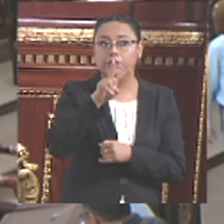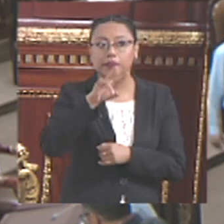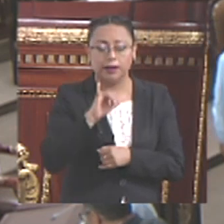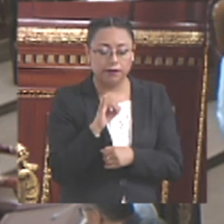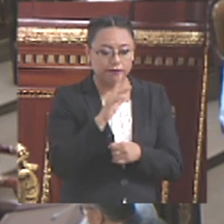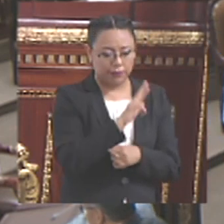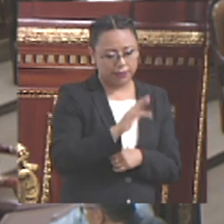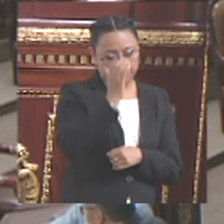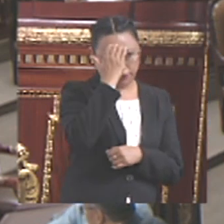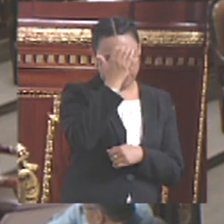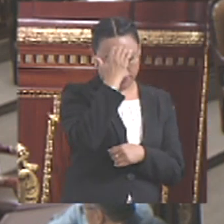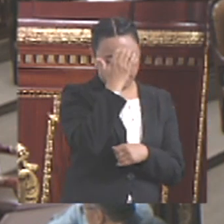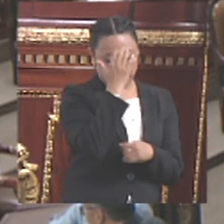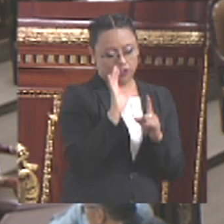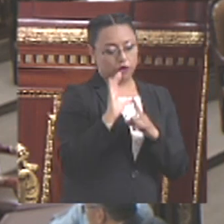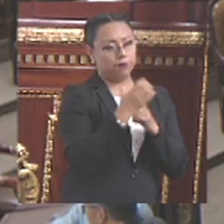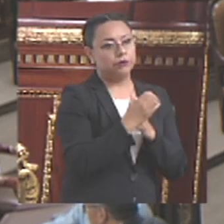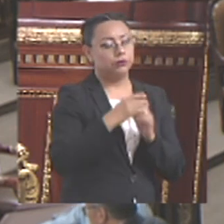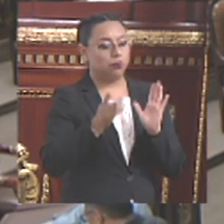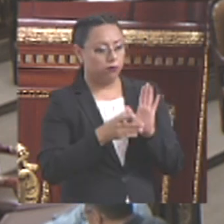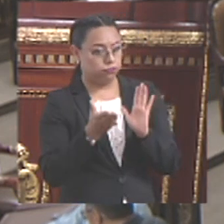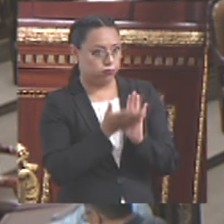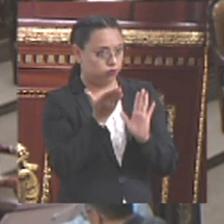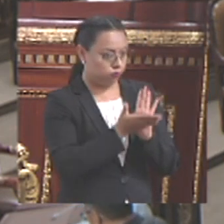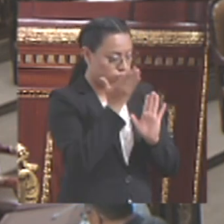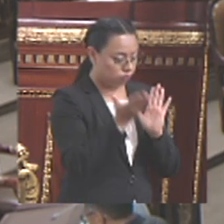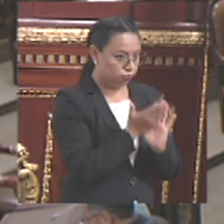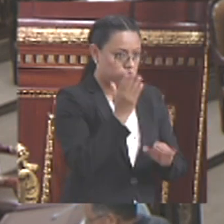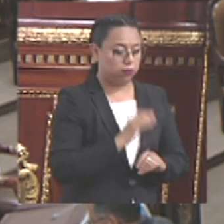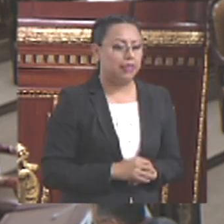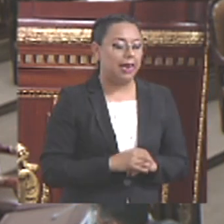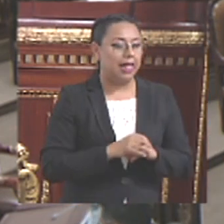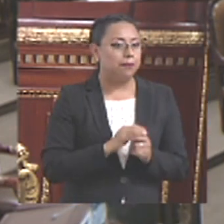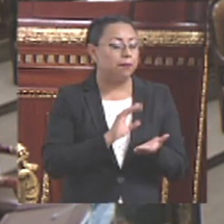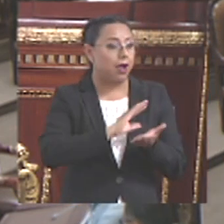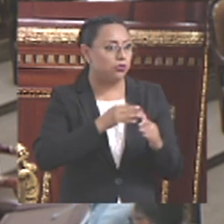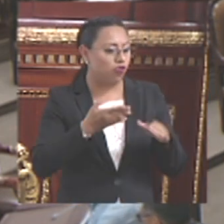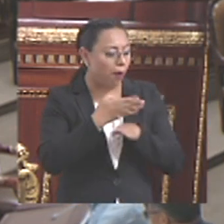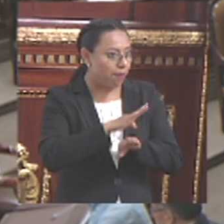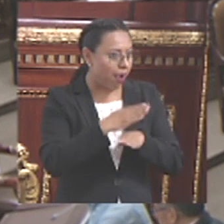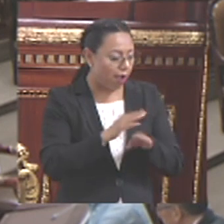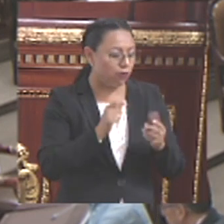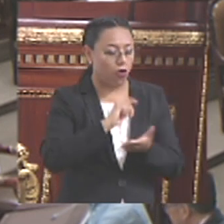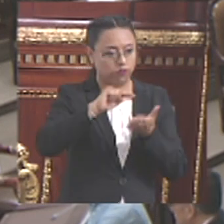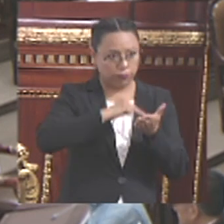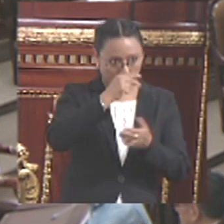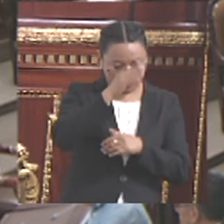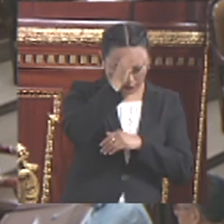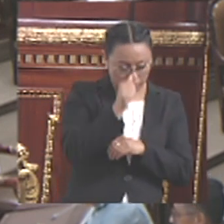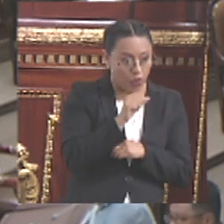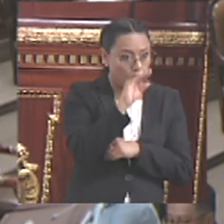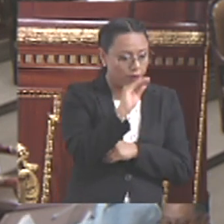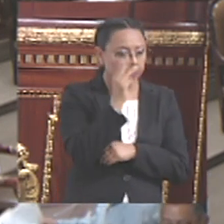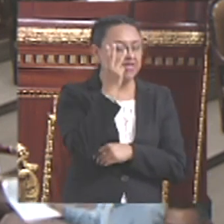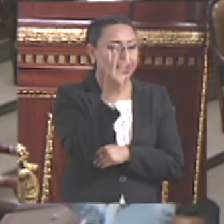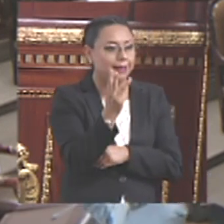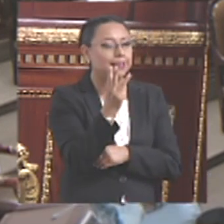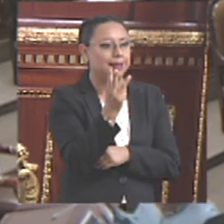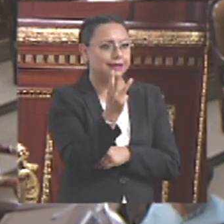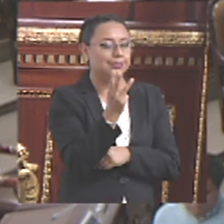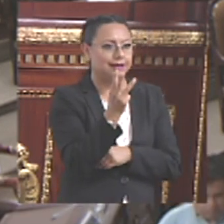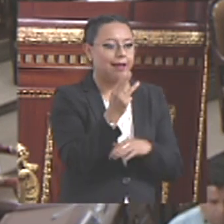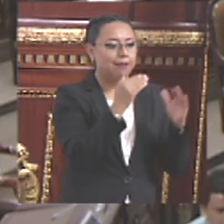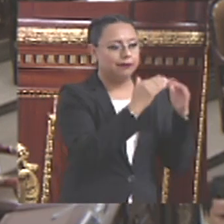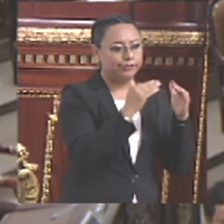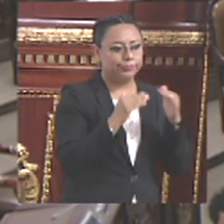de Reconstrucción le transfirió mediante convenio firmado el 9 de febrero 93 inmuebles multifamiliares para